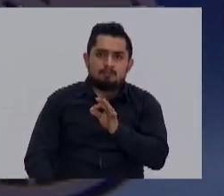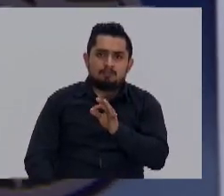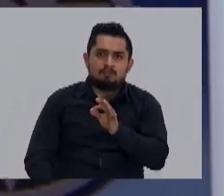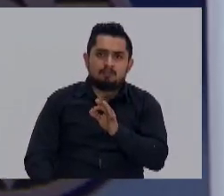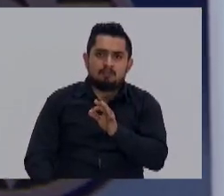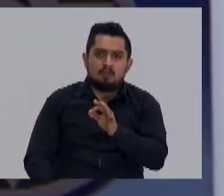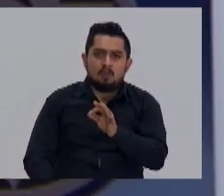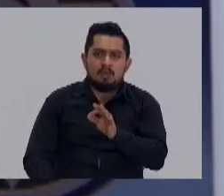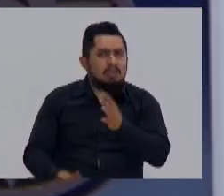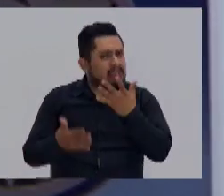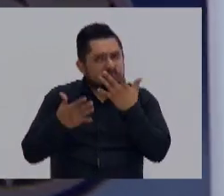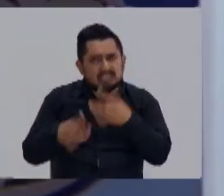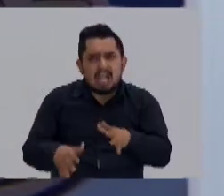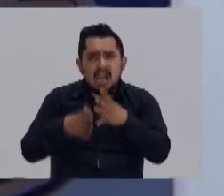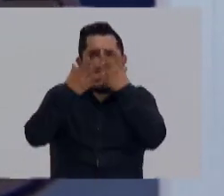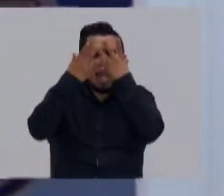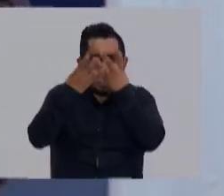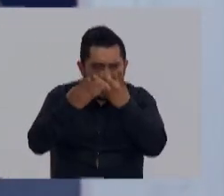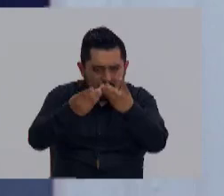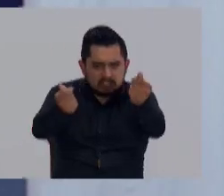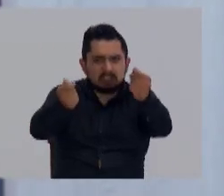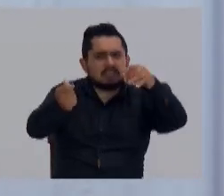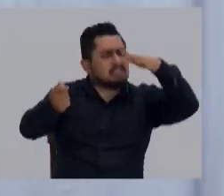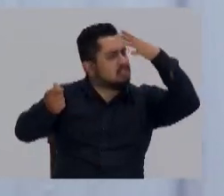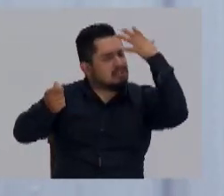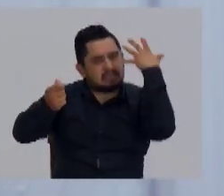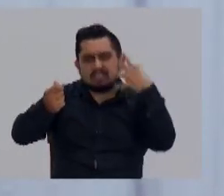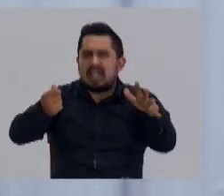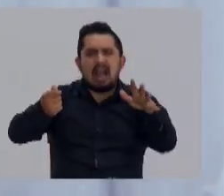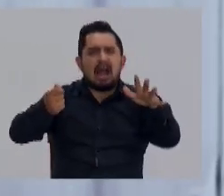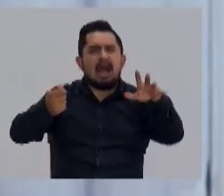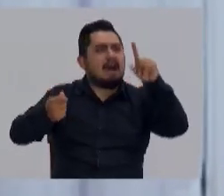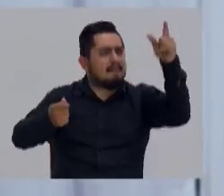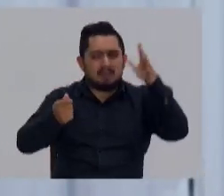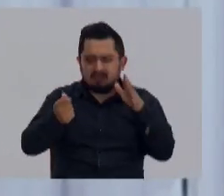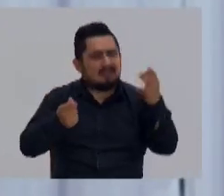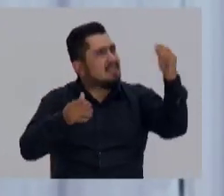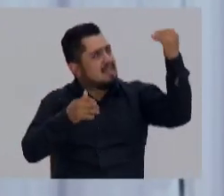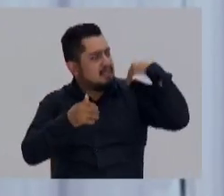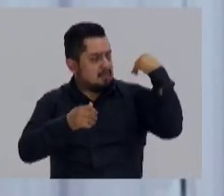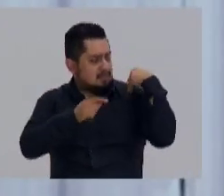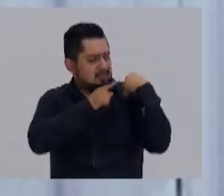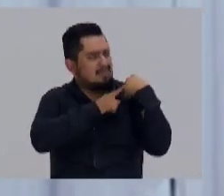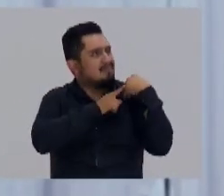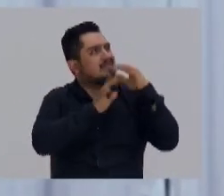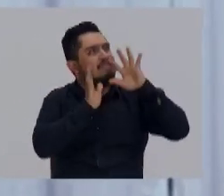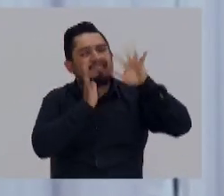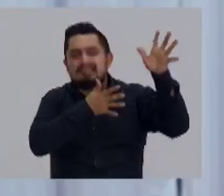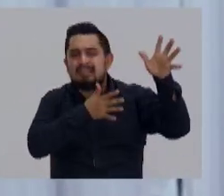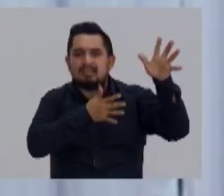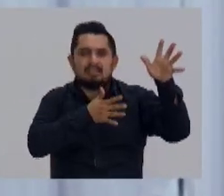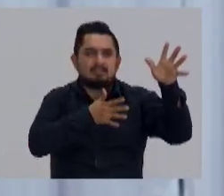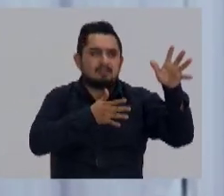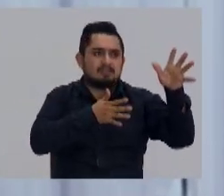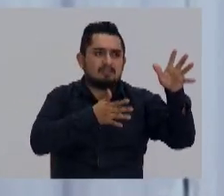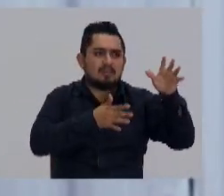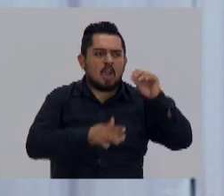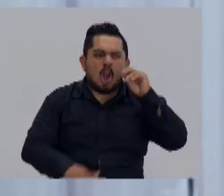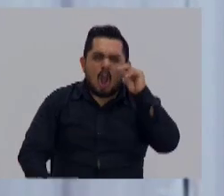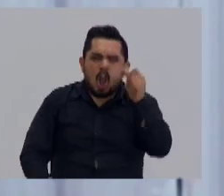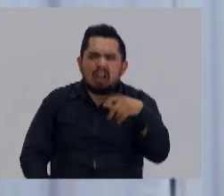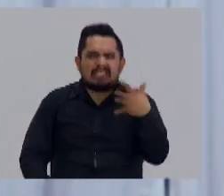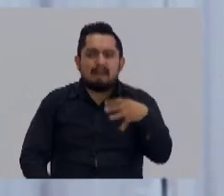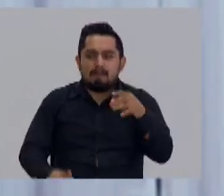Ya nos dio Dios la solución, pero ese llamado no lo queremos escuchar. Hay un llamado, dos más